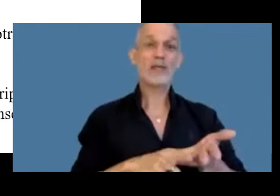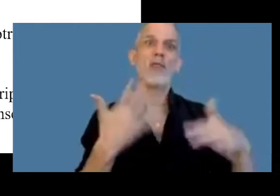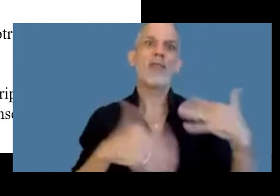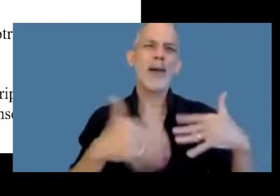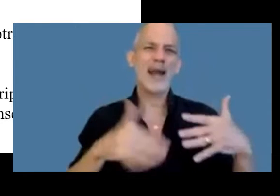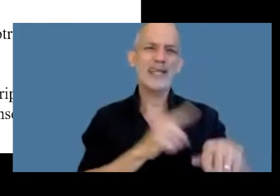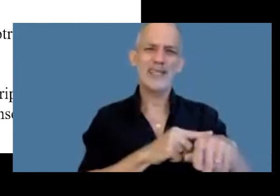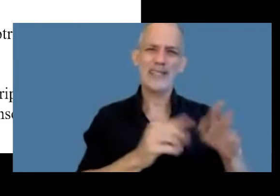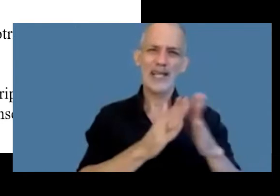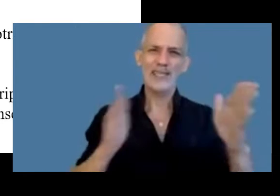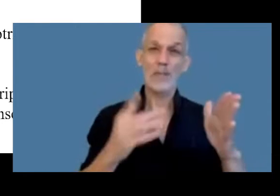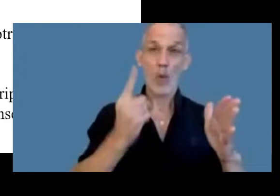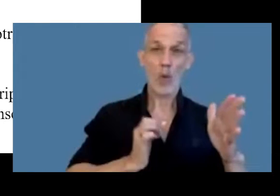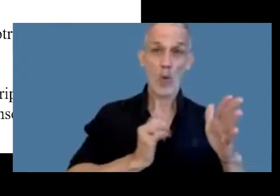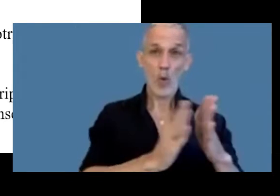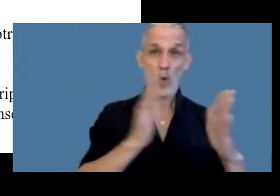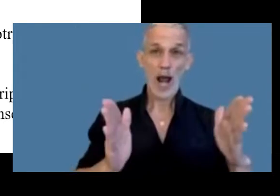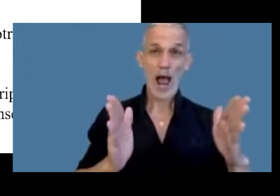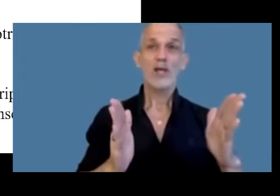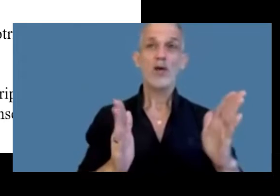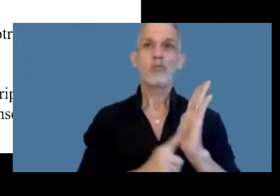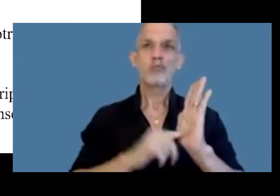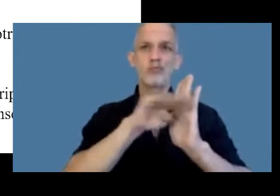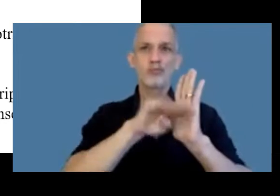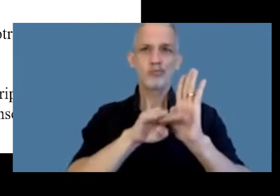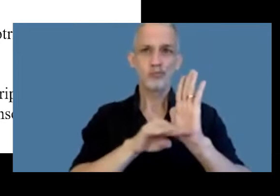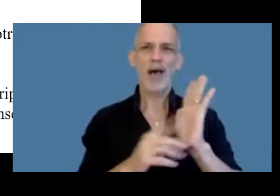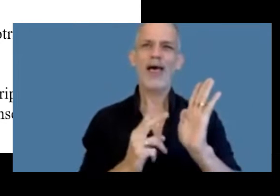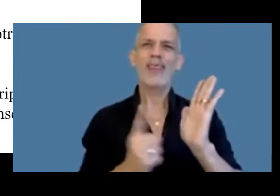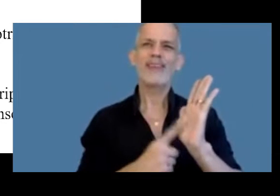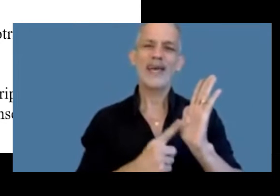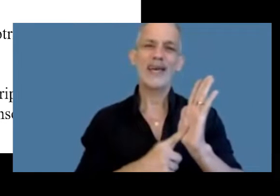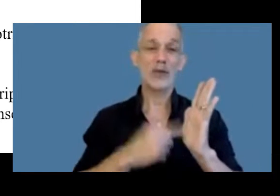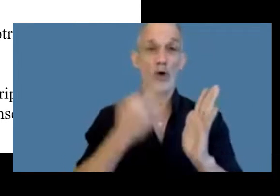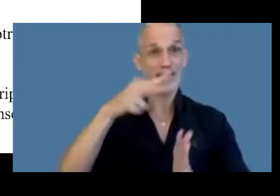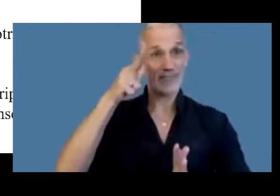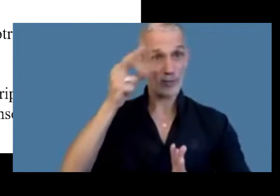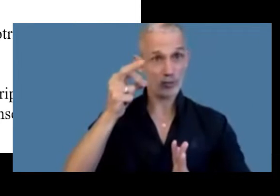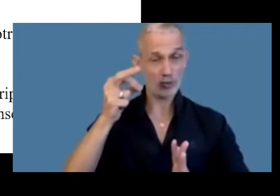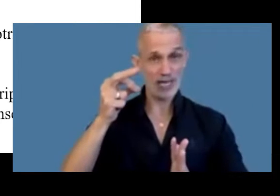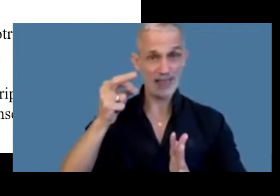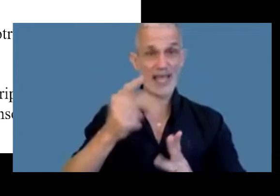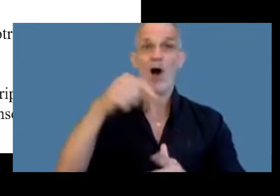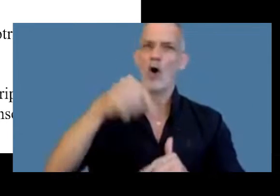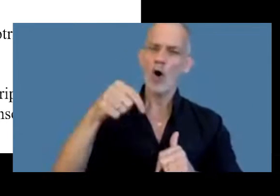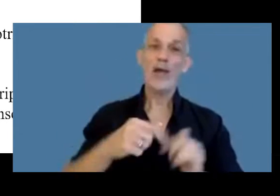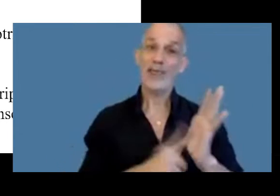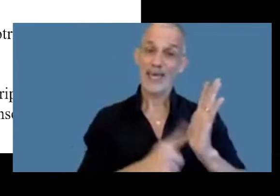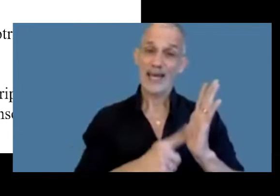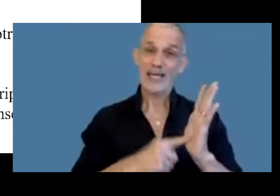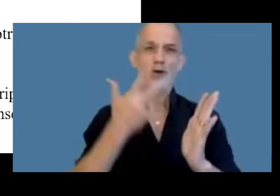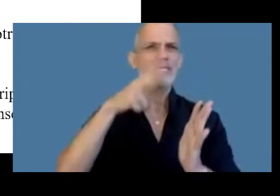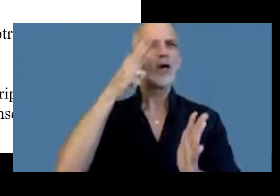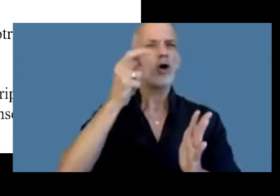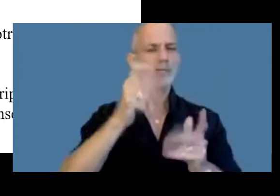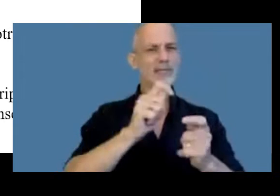de 1 año fue reglamentada a través del decreto 380. Hoy ese decreto ha sufrido una